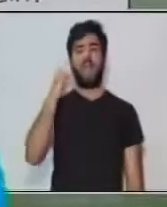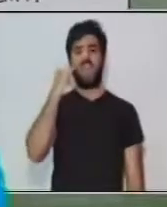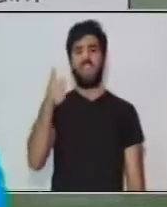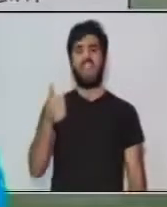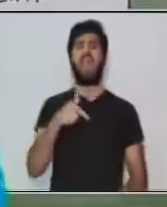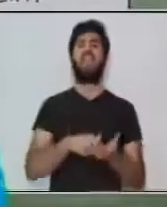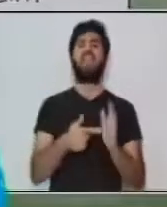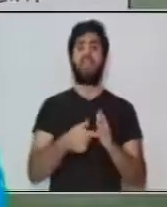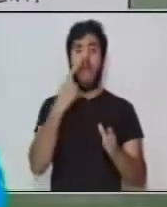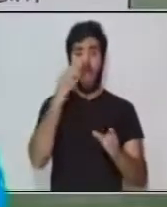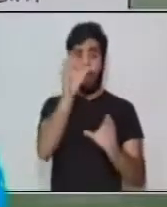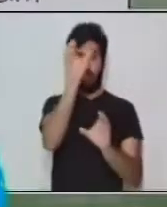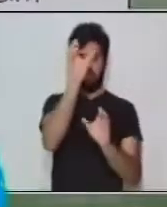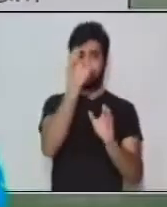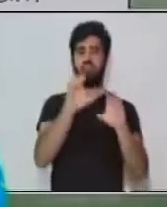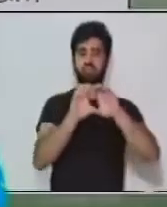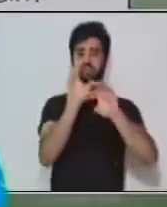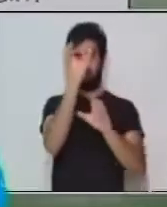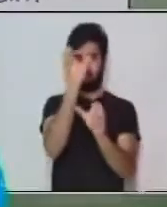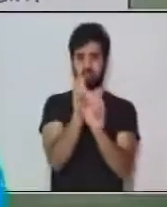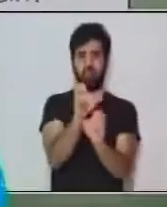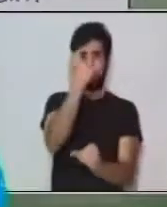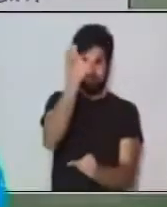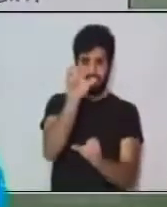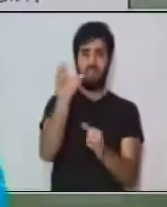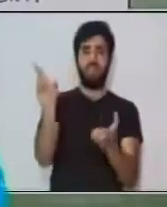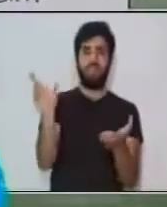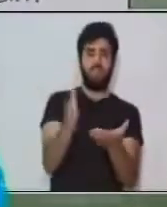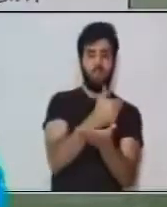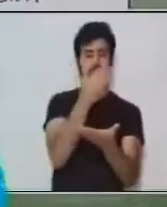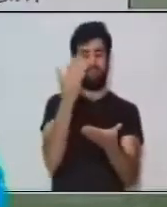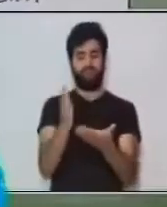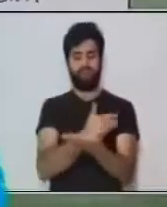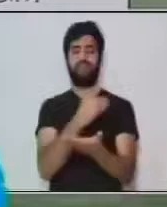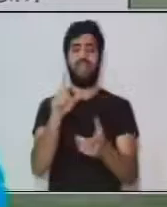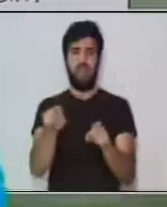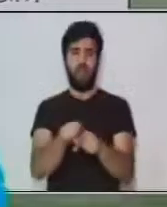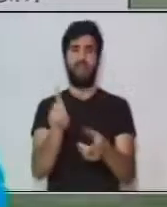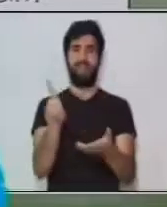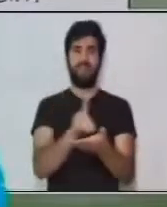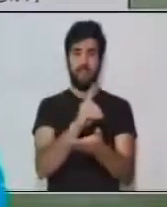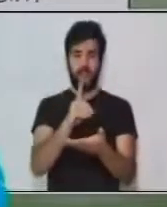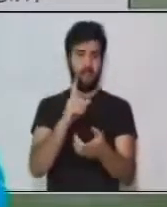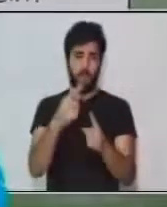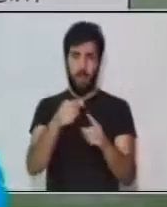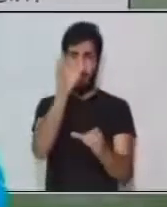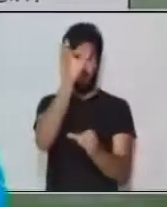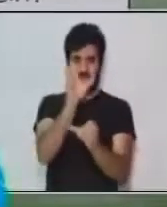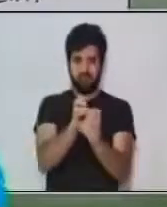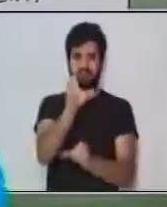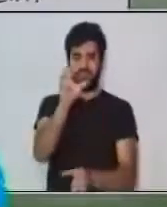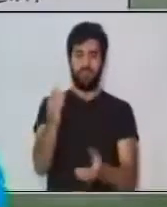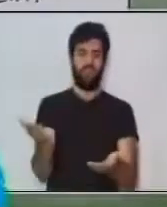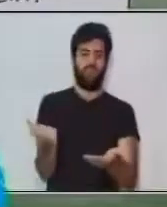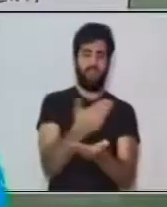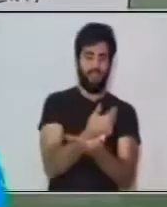Ustedes no solamente de gramática, que comúnmente nosotros lo clasificamos o lo identificamos como